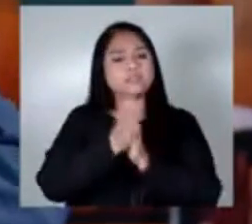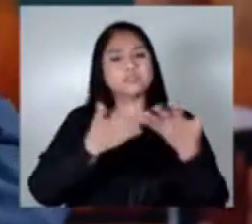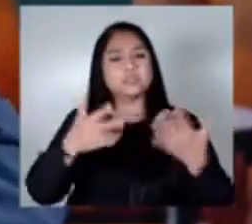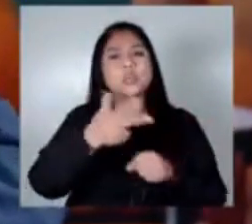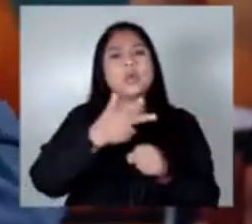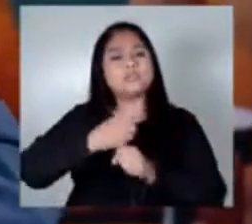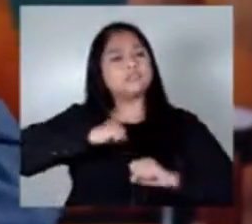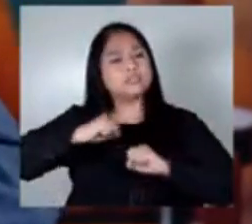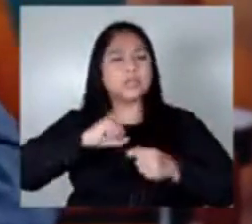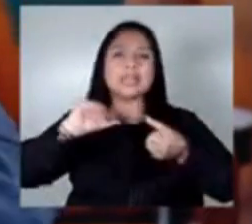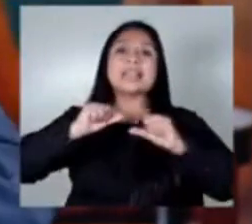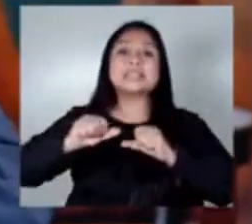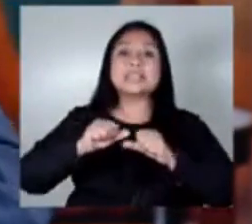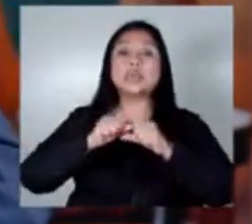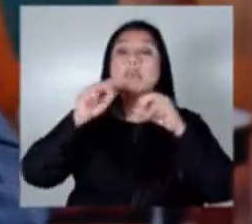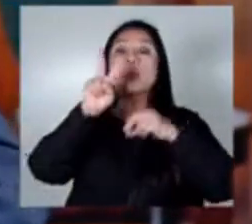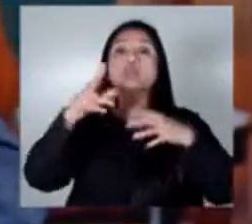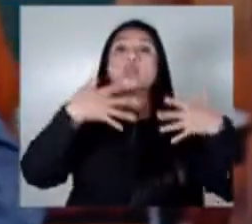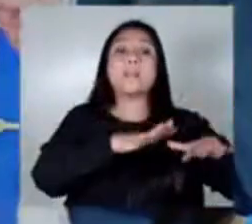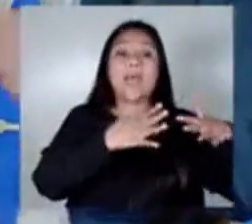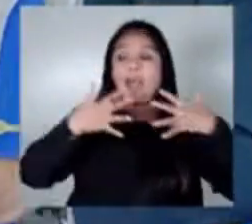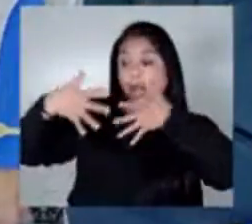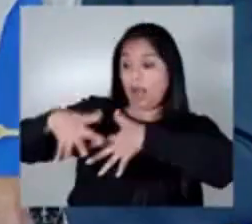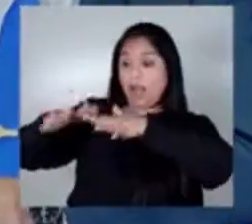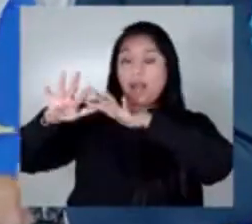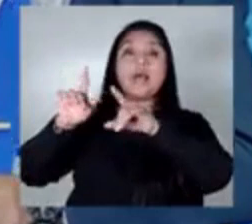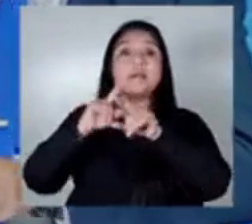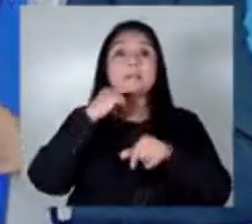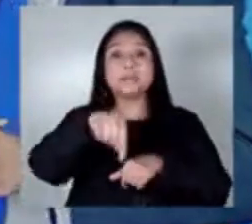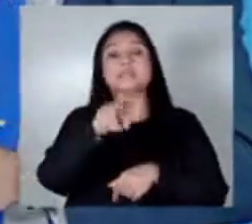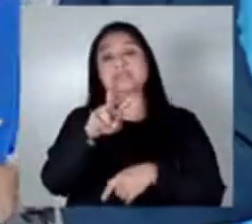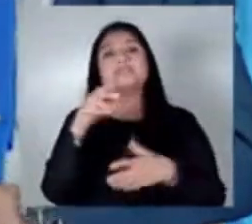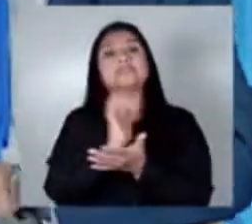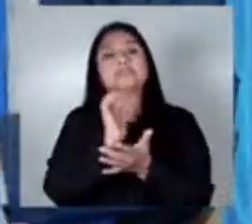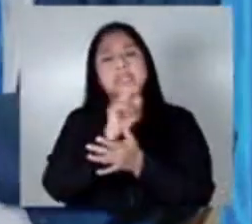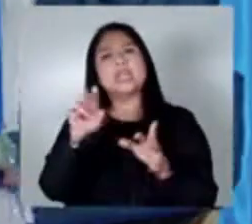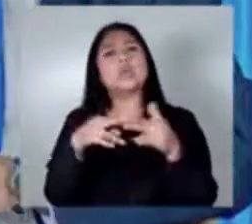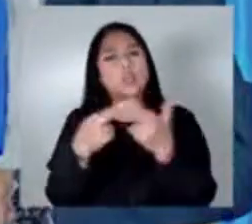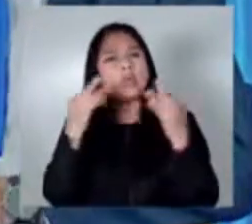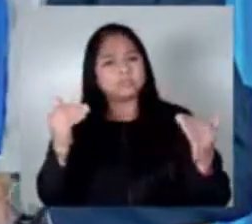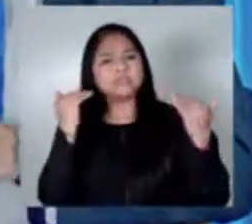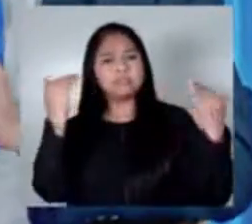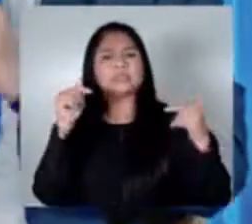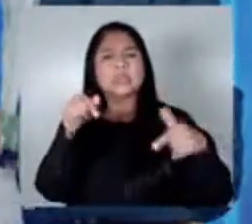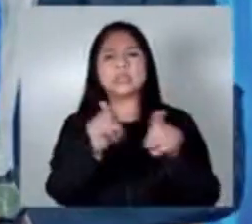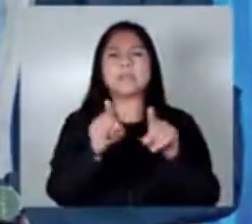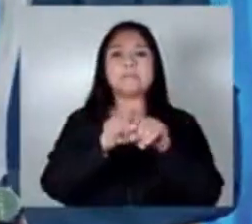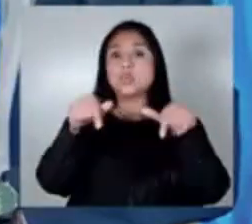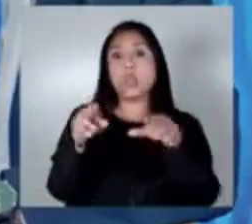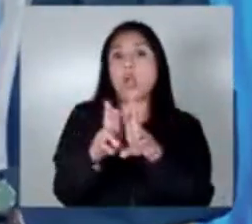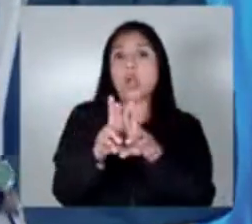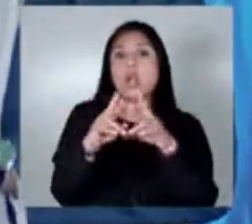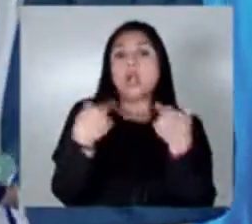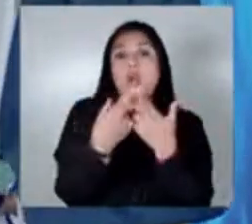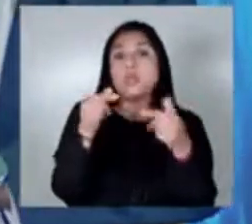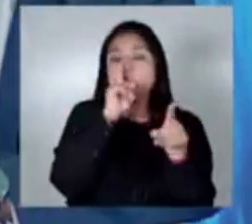que Guatemala le da del acceso al Atlántico y al Pacífico. Tenemos puestas nuestras esperanzas en reuniones empresariales del más alto nivel como este Investment